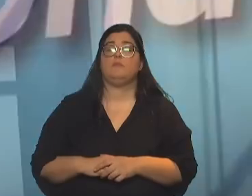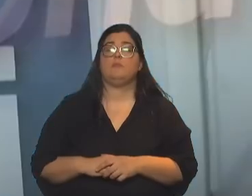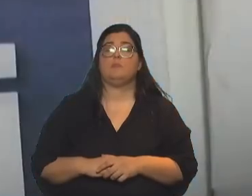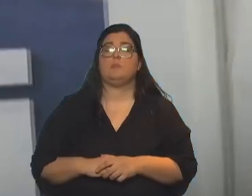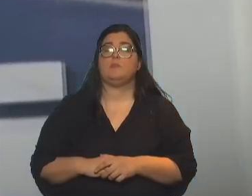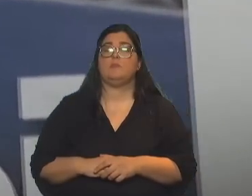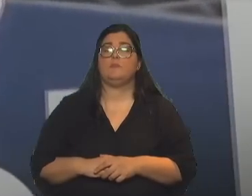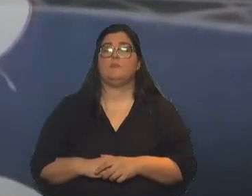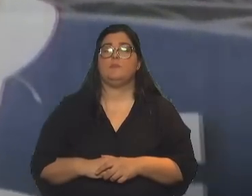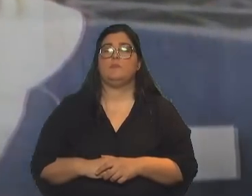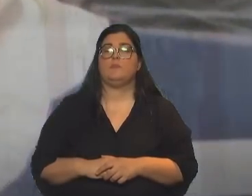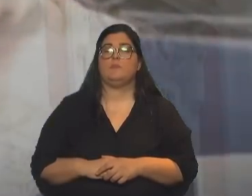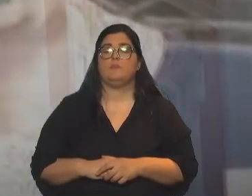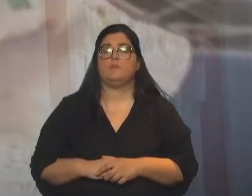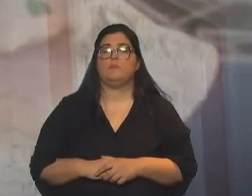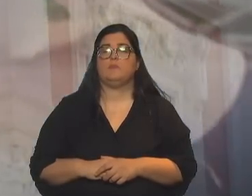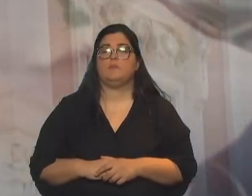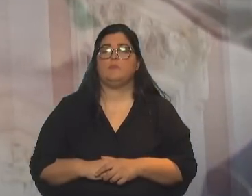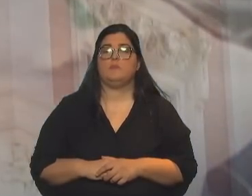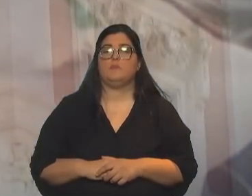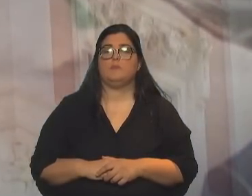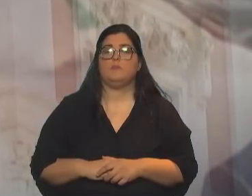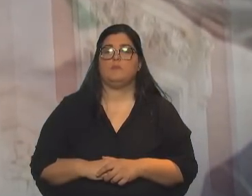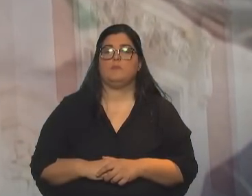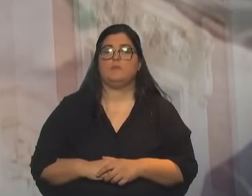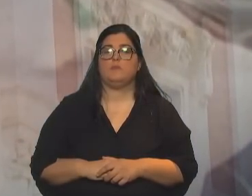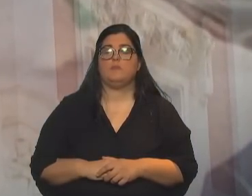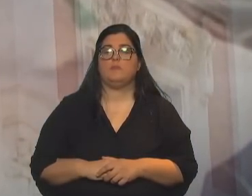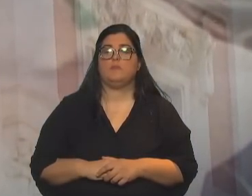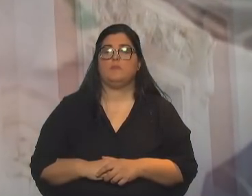omosessuale, uno Stato giusto si occupa del più debole.